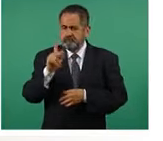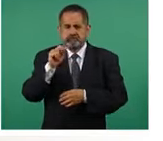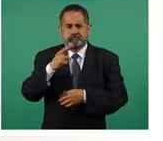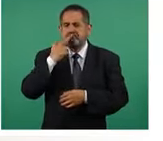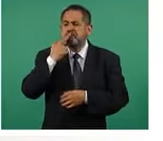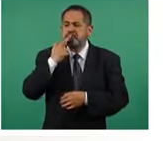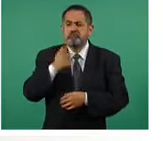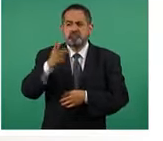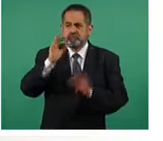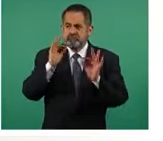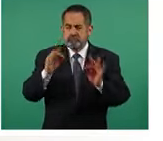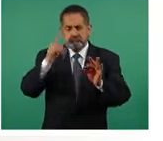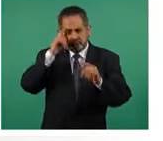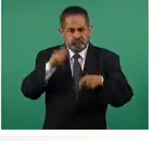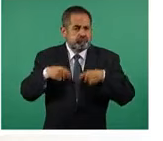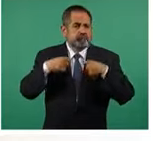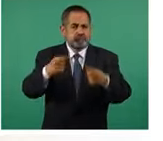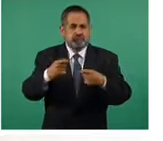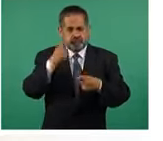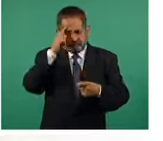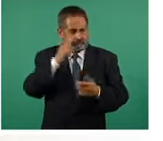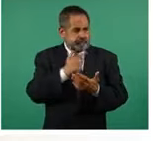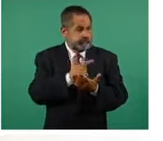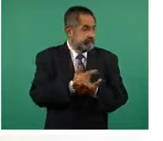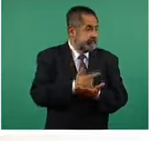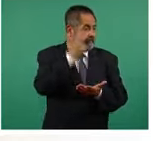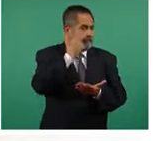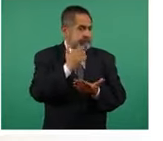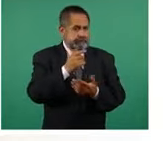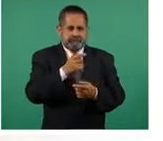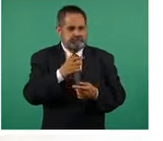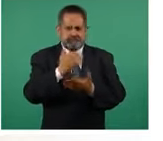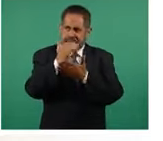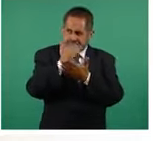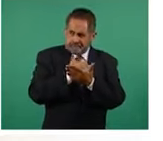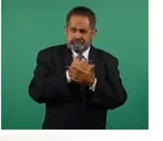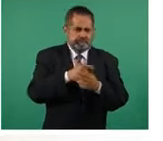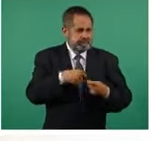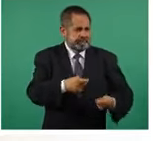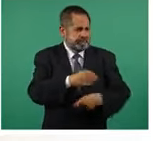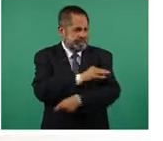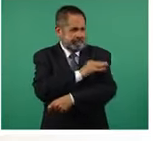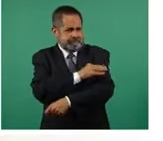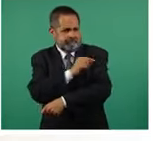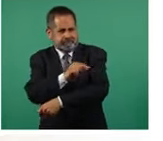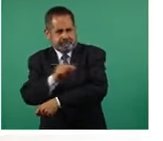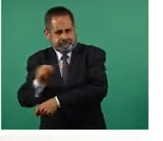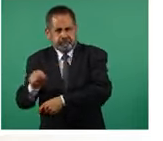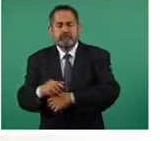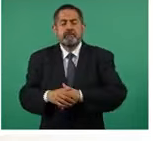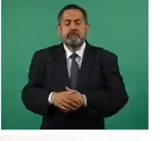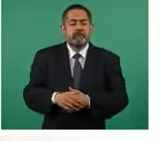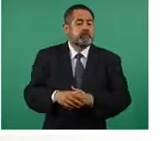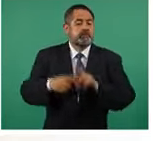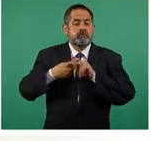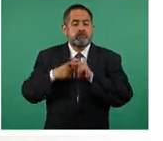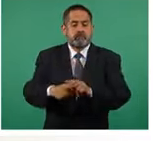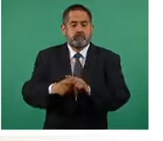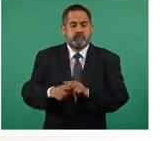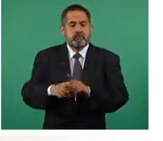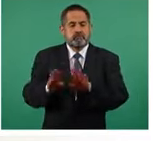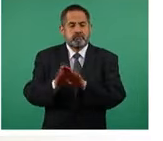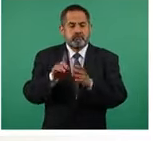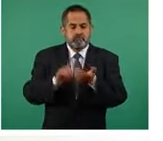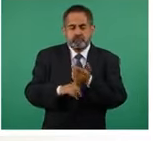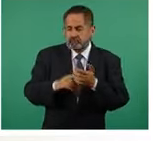reducir el impacto en gravedad de la epidemia. Y desde un inicio, desde el programa inicial y en